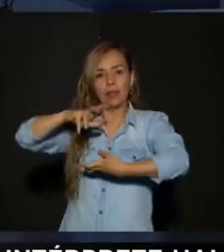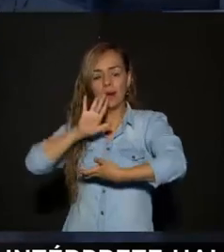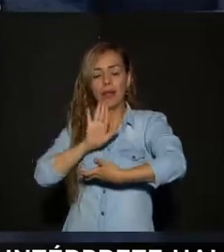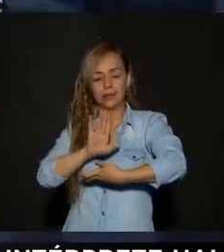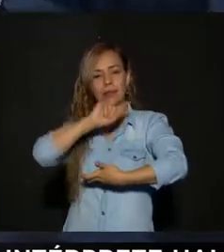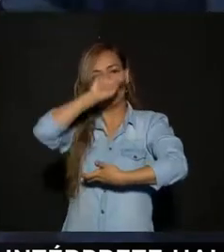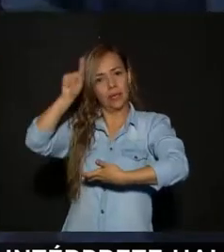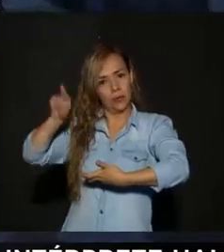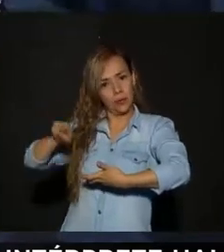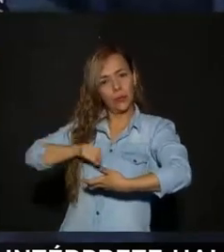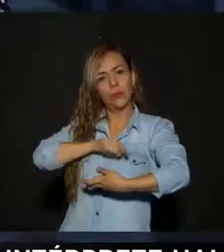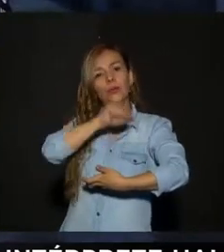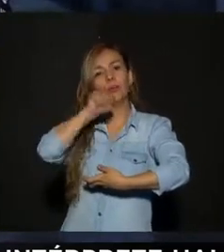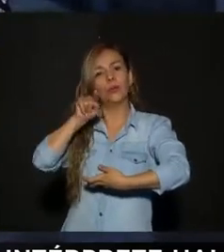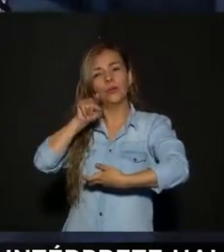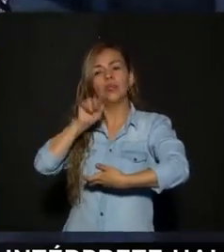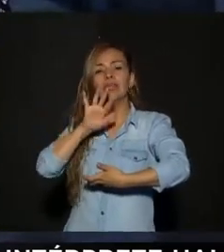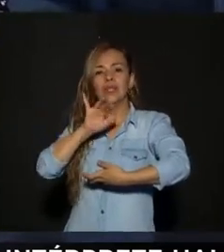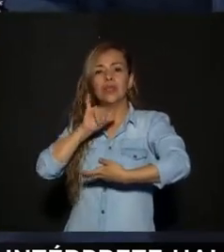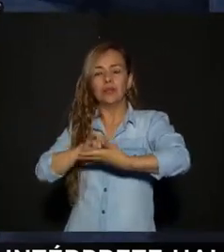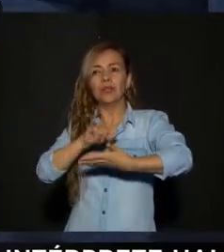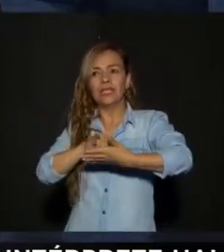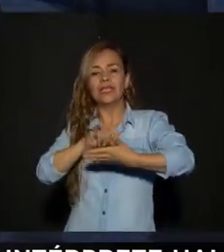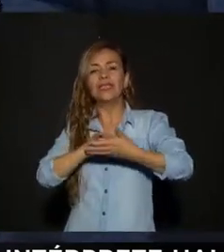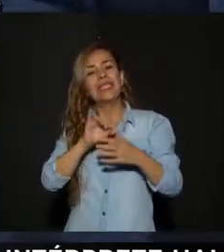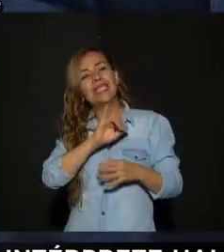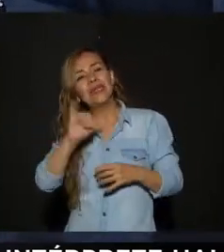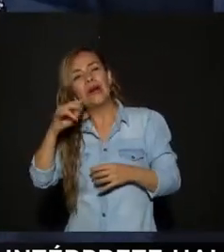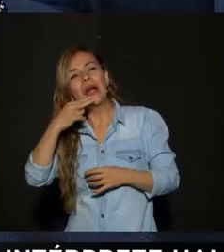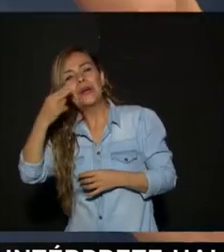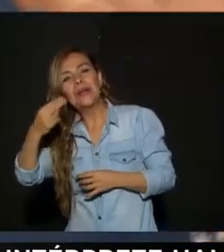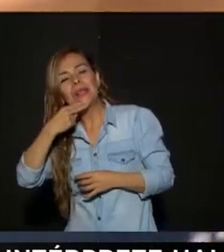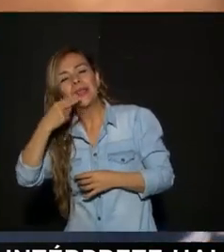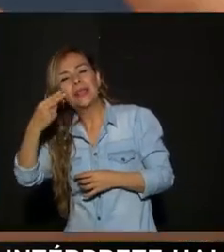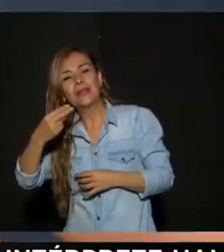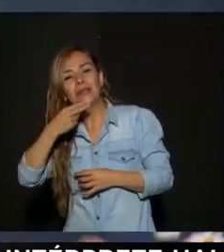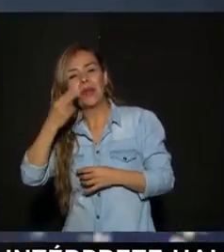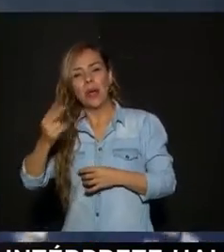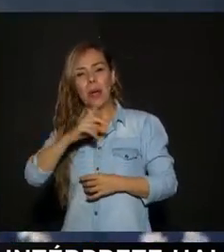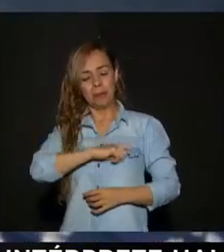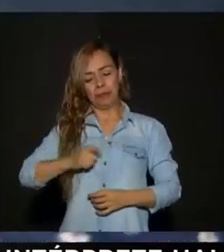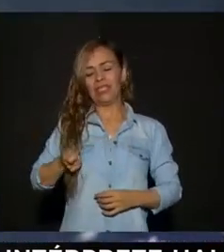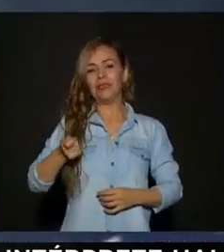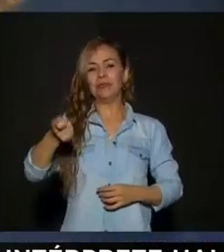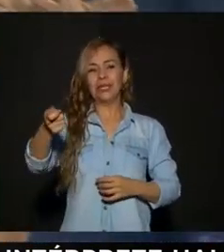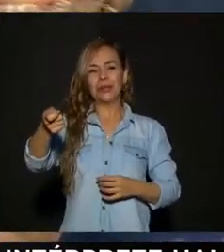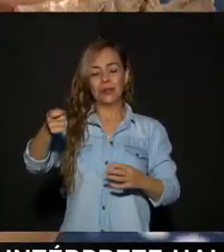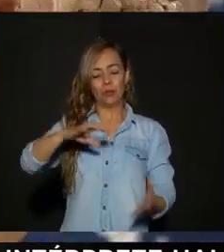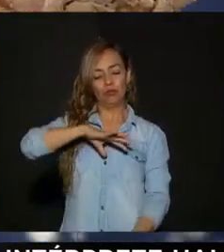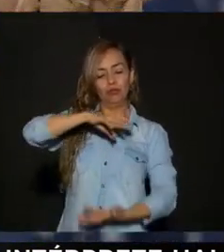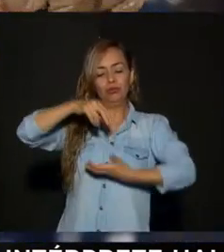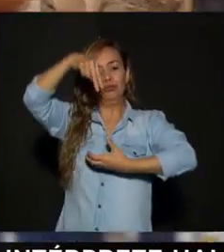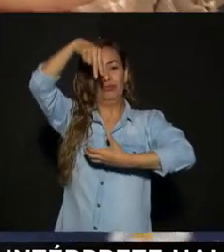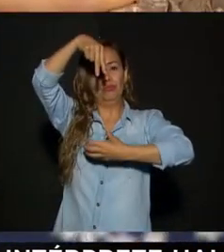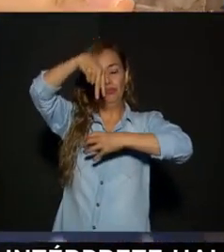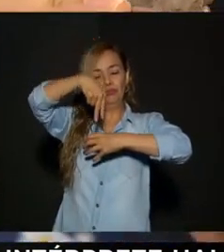Aunque estos, el planeta del Principito, por ejemplo, quedó un poco amorfo. Este nos quedó así, este asteroide, que se mueve por